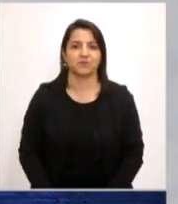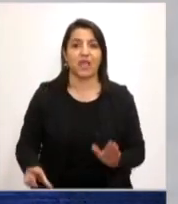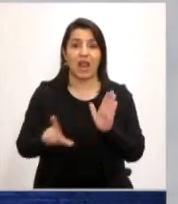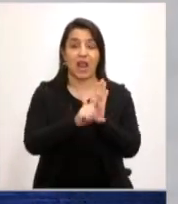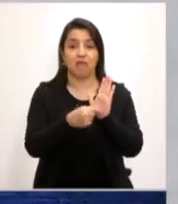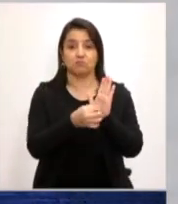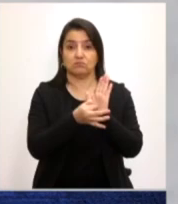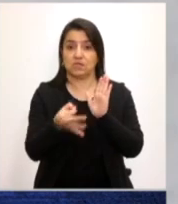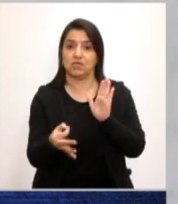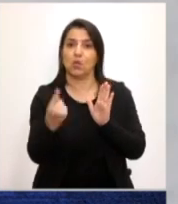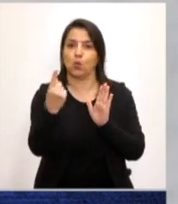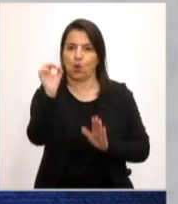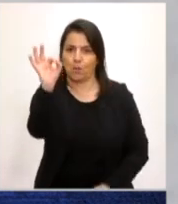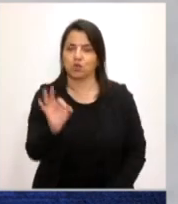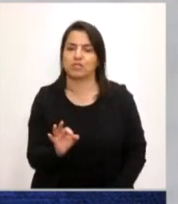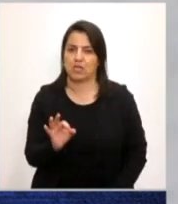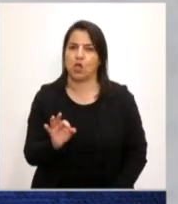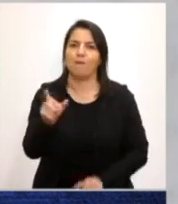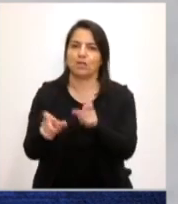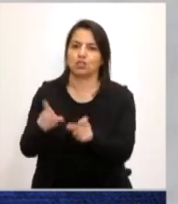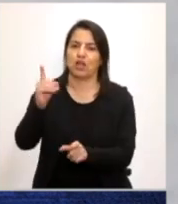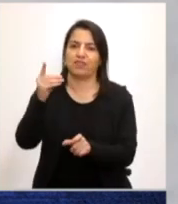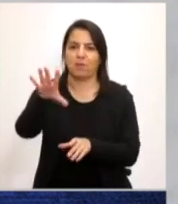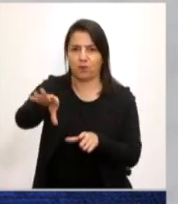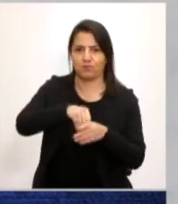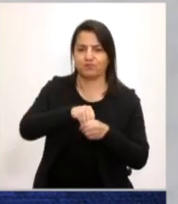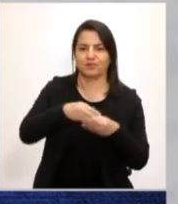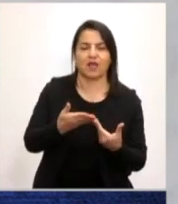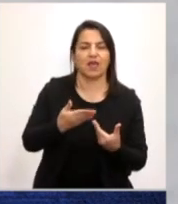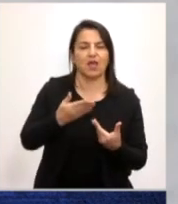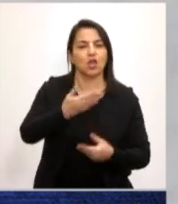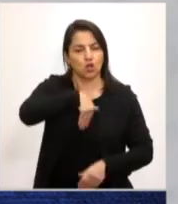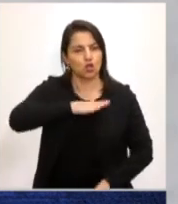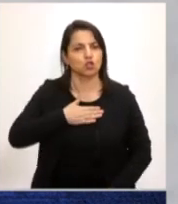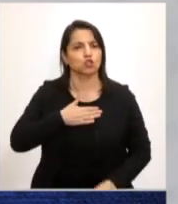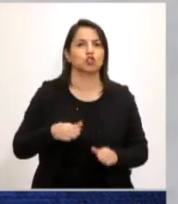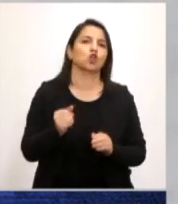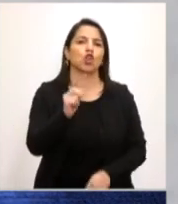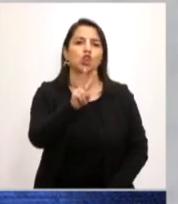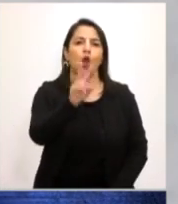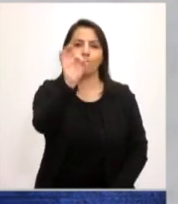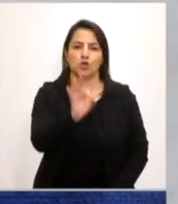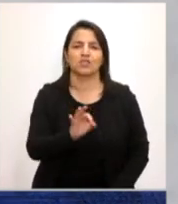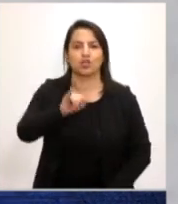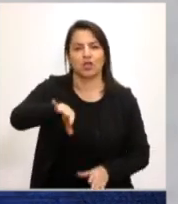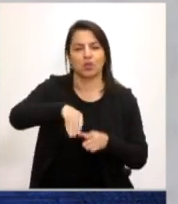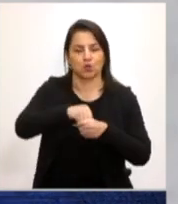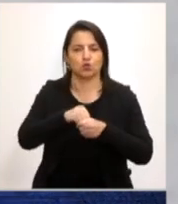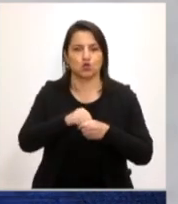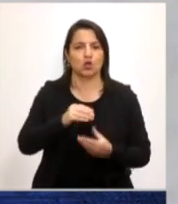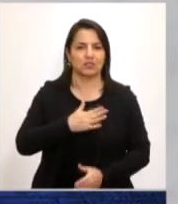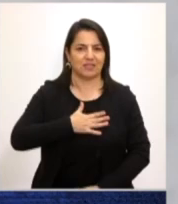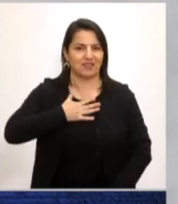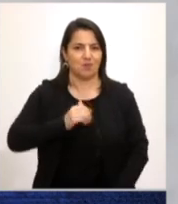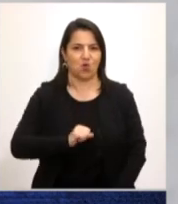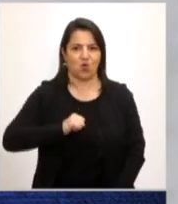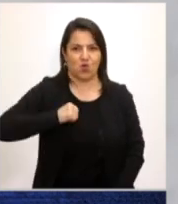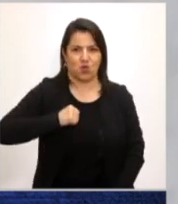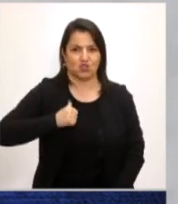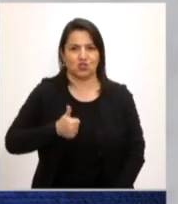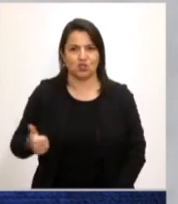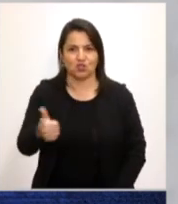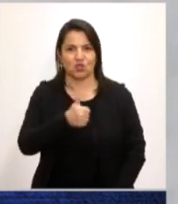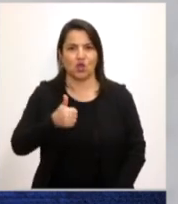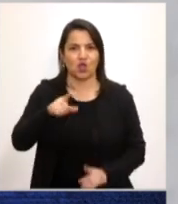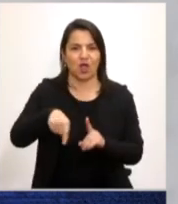el 1%, pero nosotros ya superamos el 2% de inclusión y eso nos hace sentir orgullosos y orgullosas. Además,